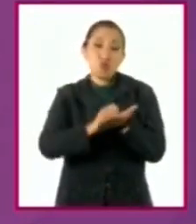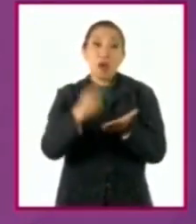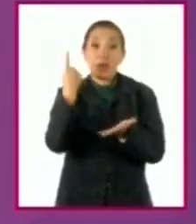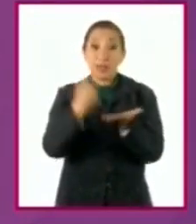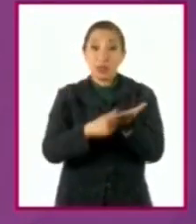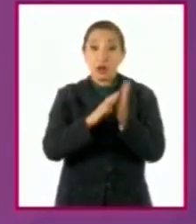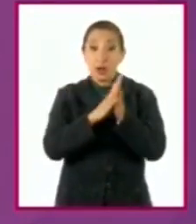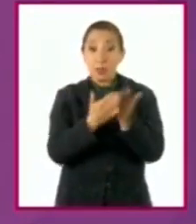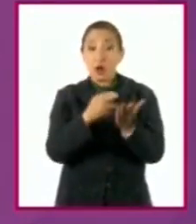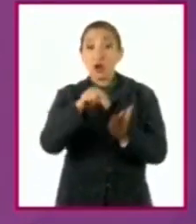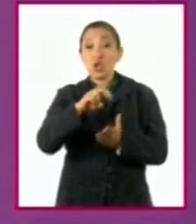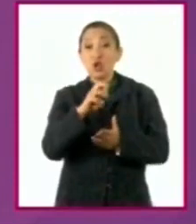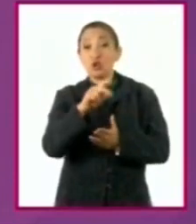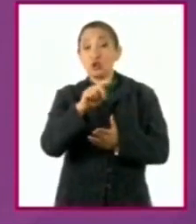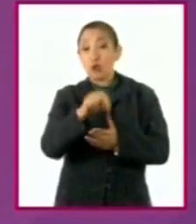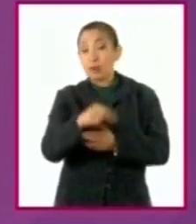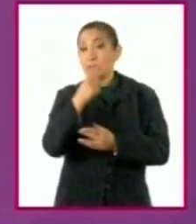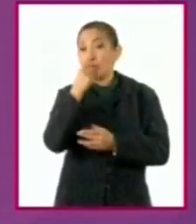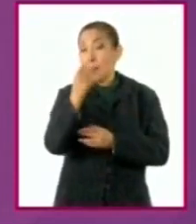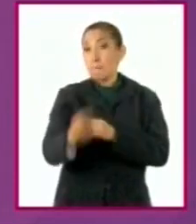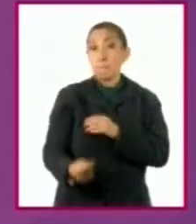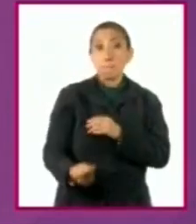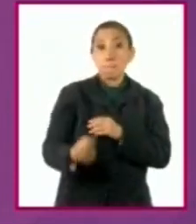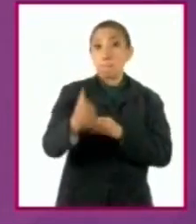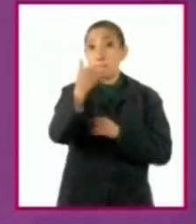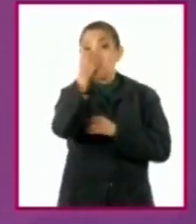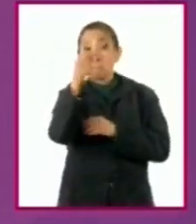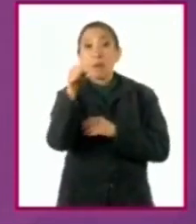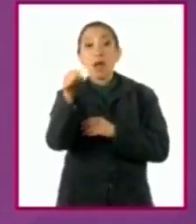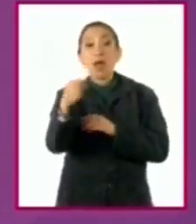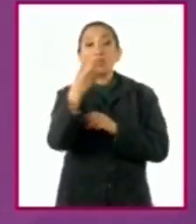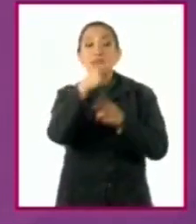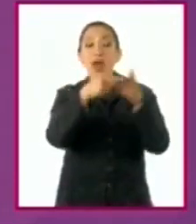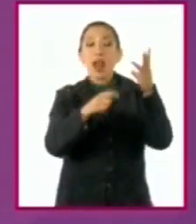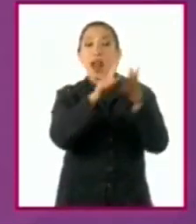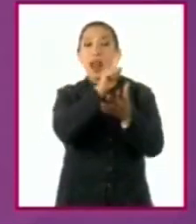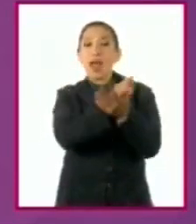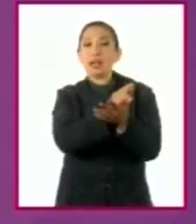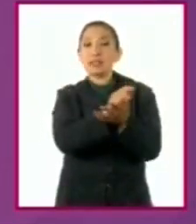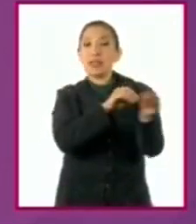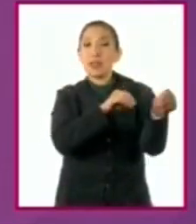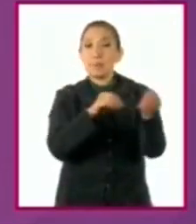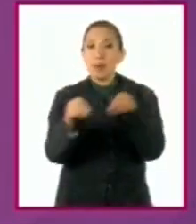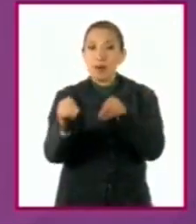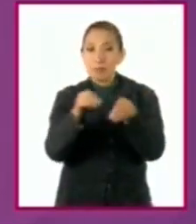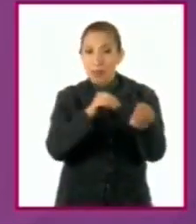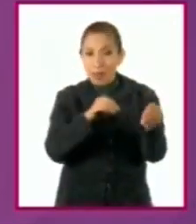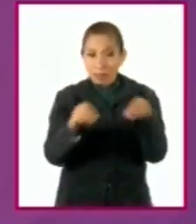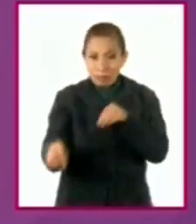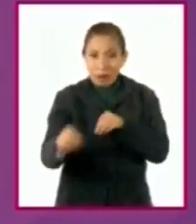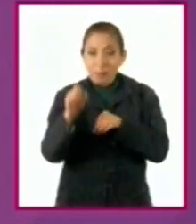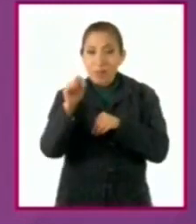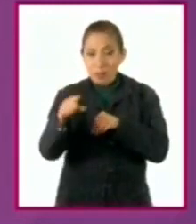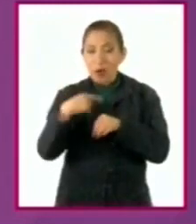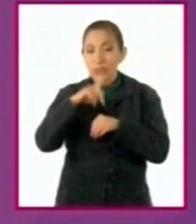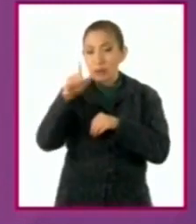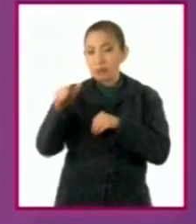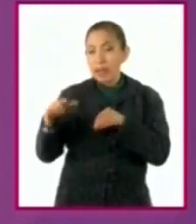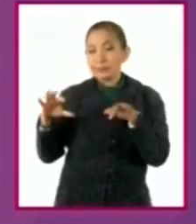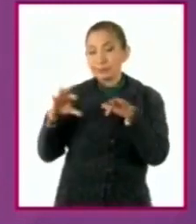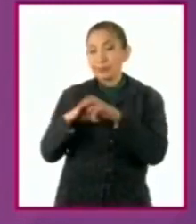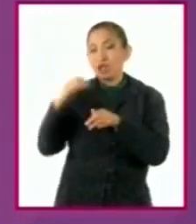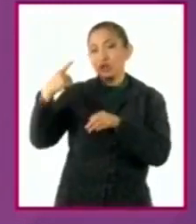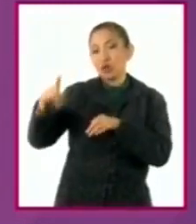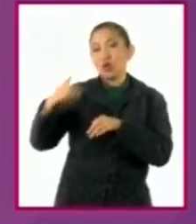obra, Newton planteó por primera vez las 3 leyes del movimiento sobre las que basaría el resto